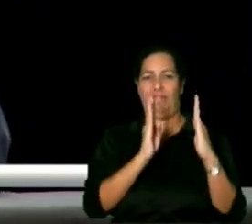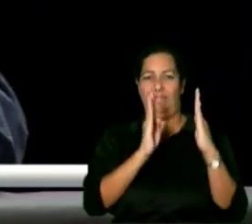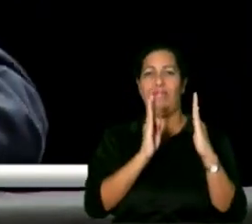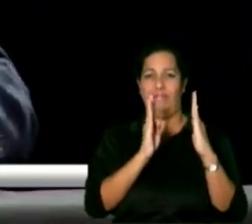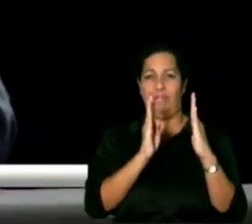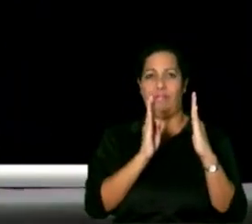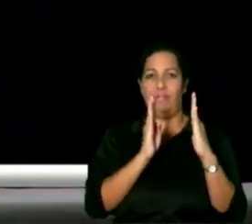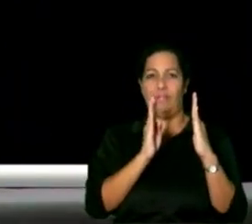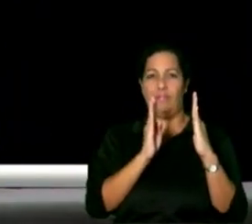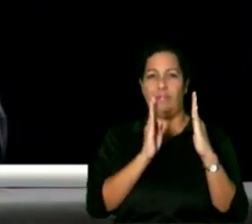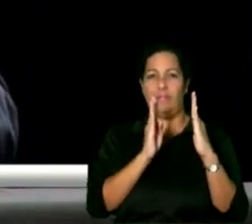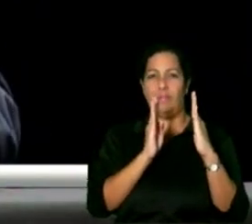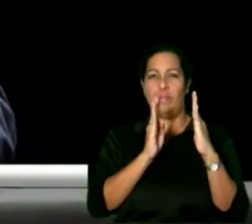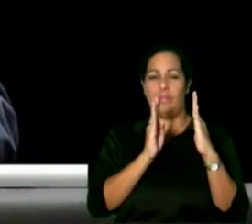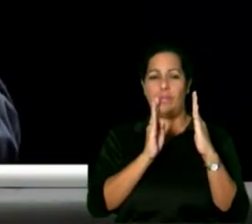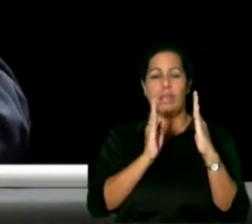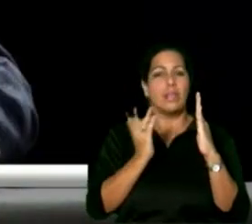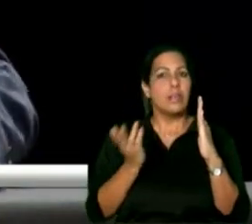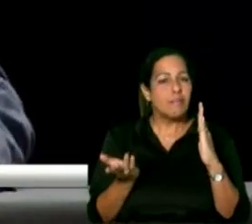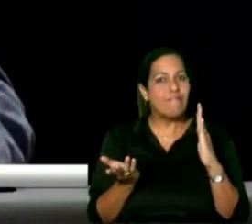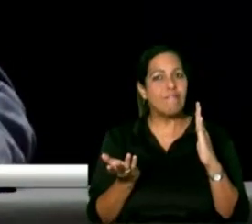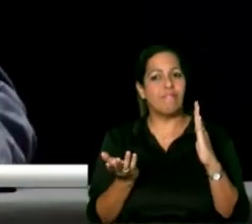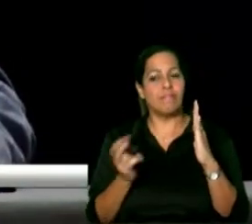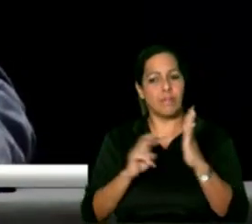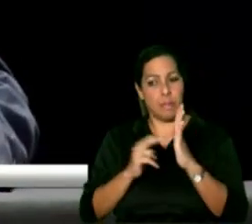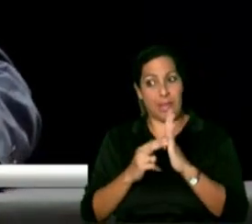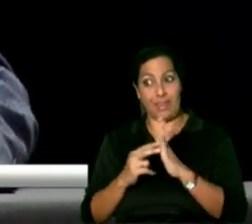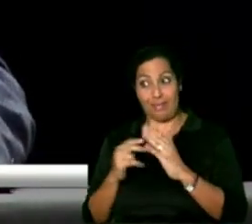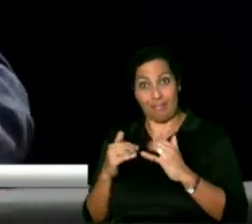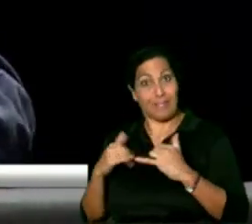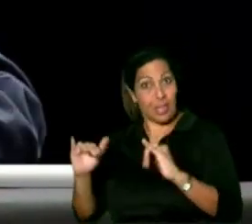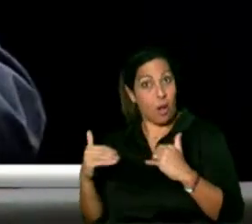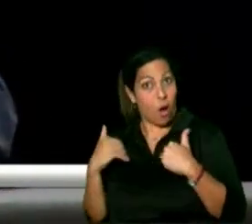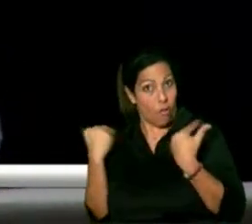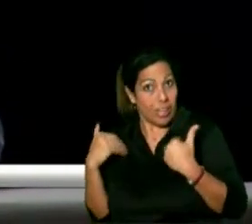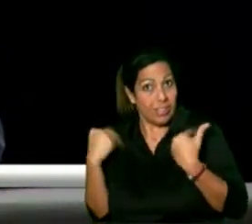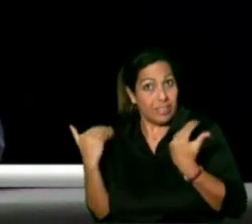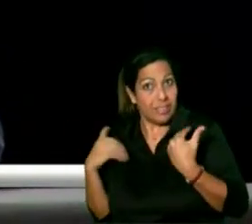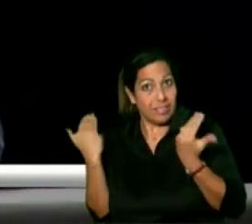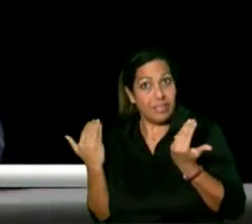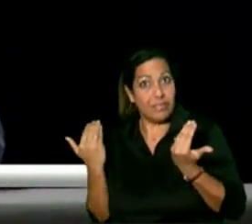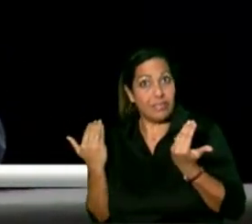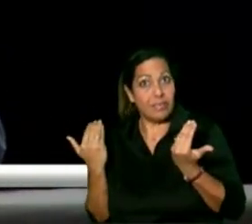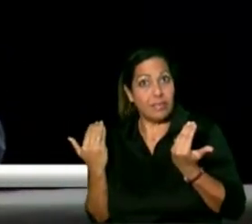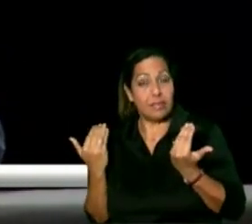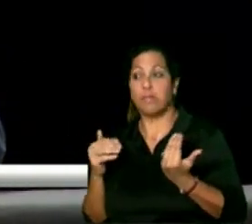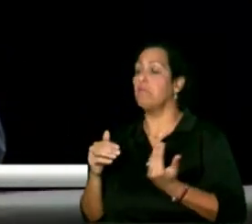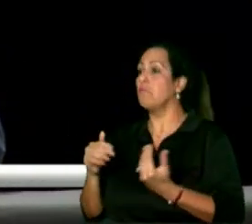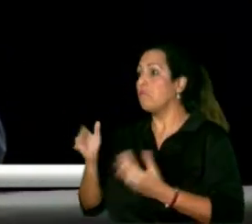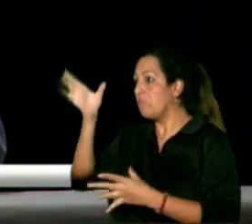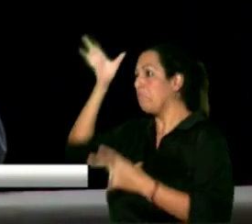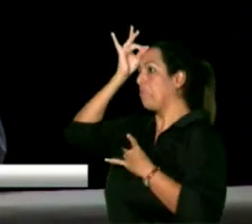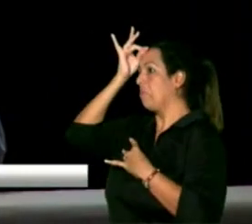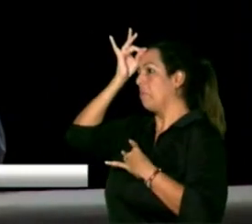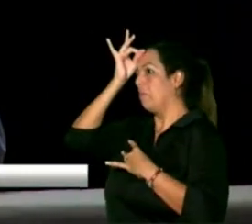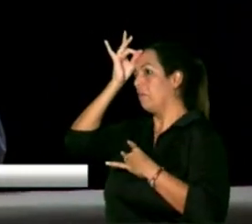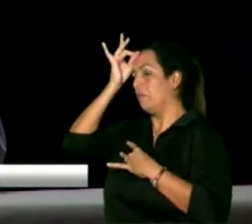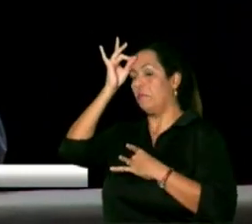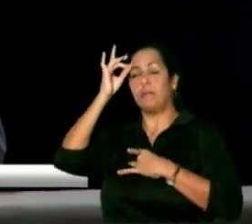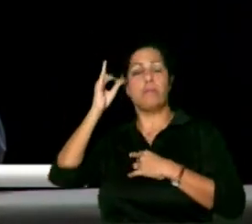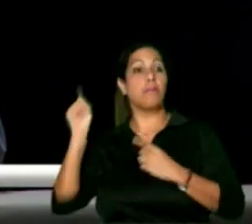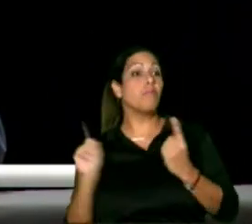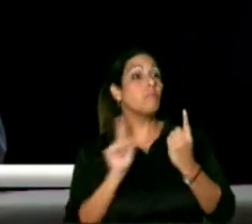Así que tenemos una pandemia que está en los jóvenes que cuando van y visitan a sus padres, a sus tíos, a sus